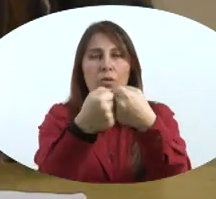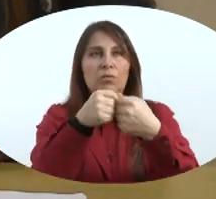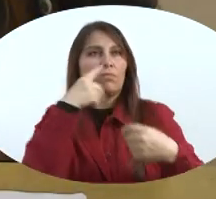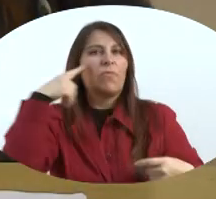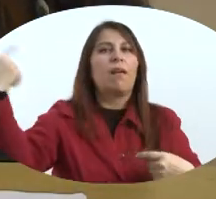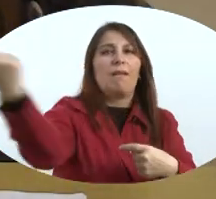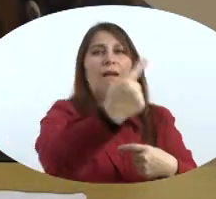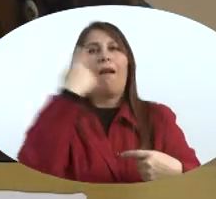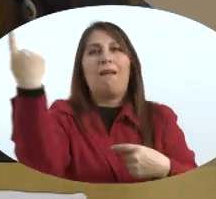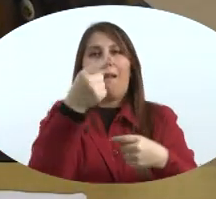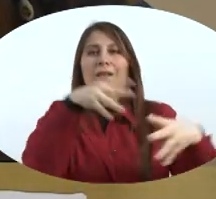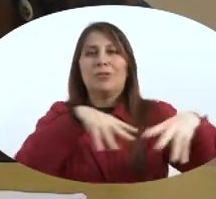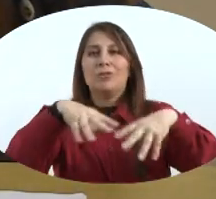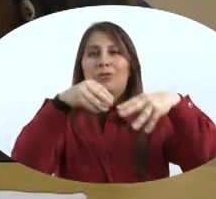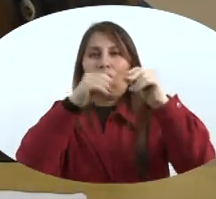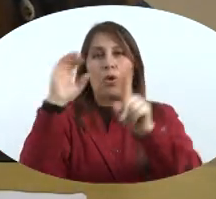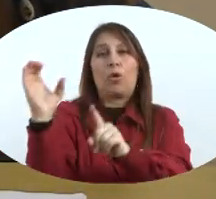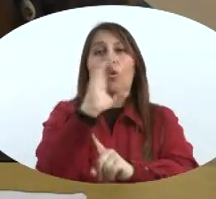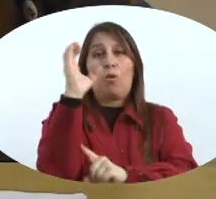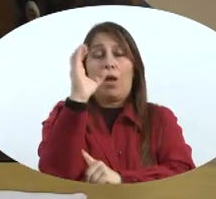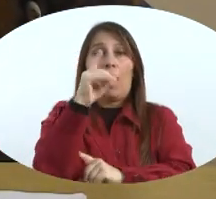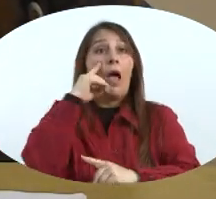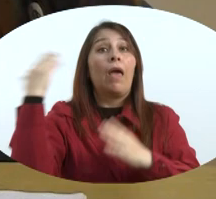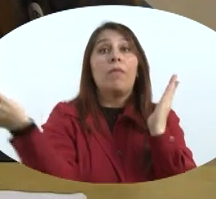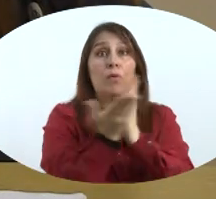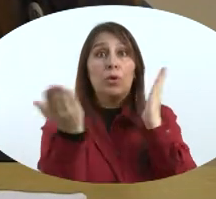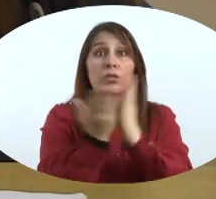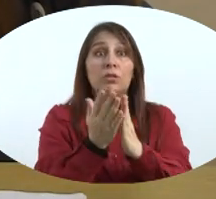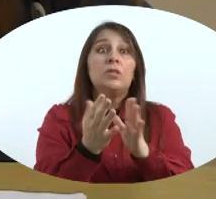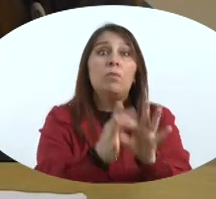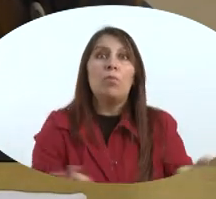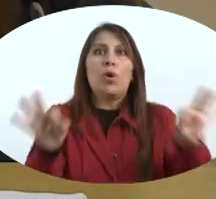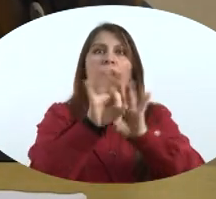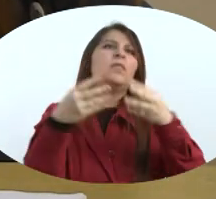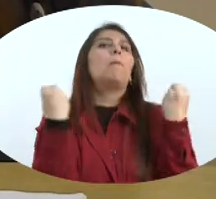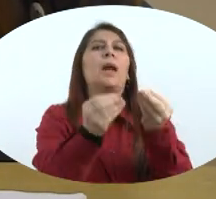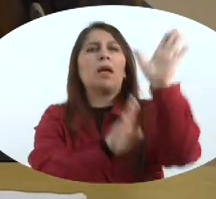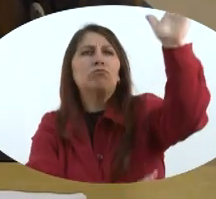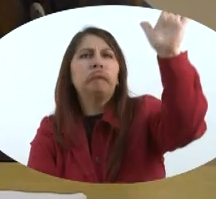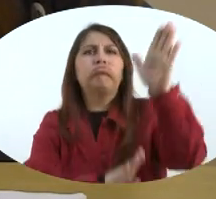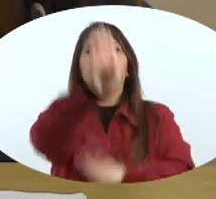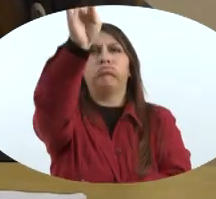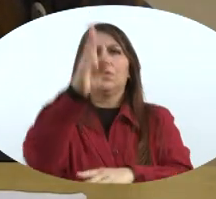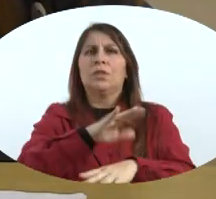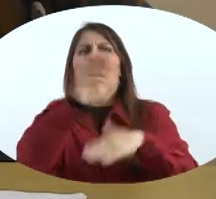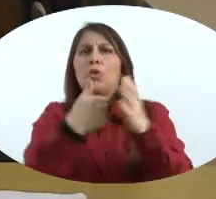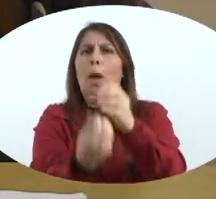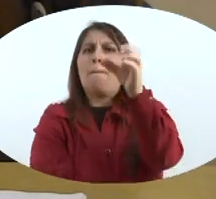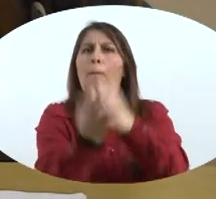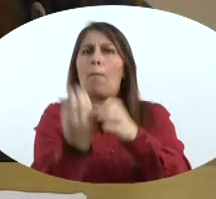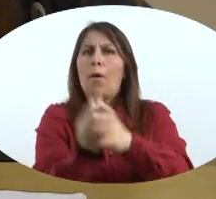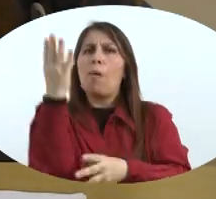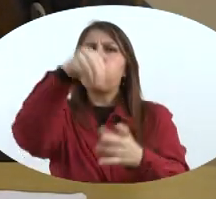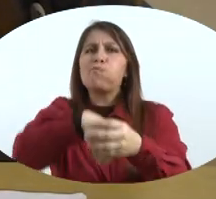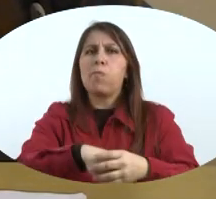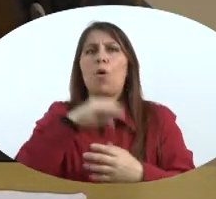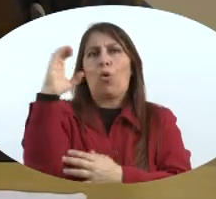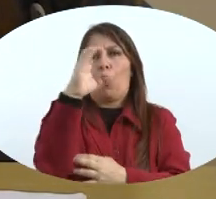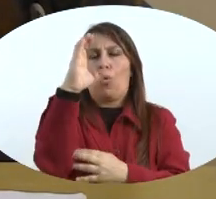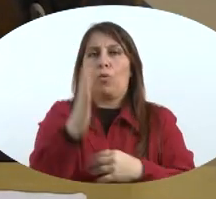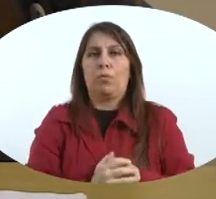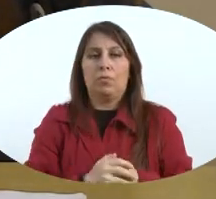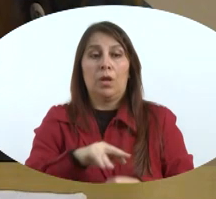colombiana que la educación es el motor principal para jalonar el desarrollo de las fuerzas productivas del país nosotros necesitamos de la